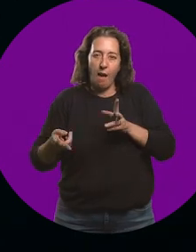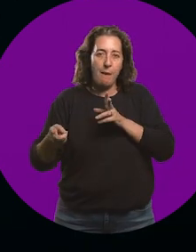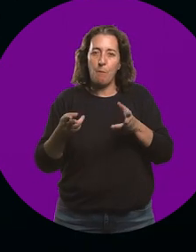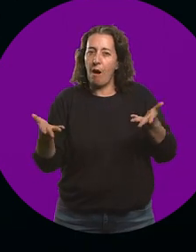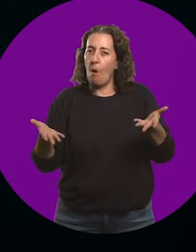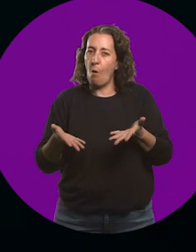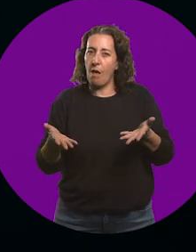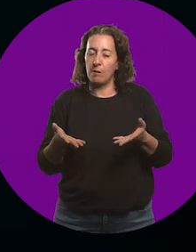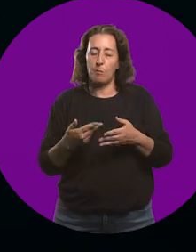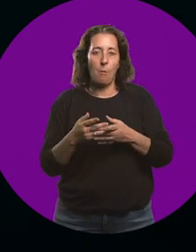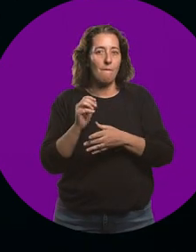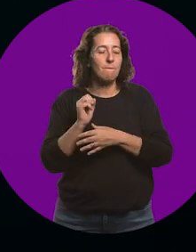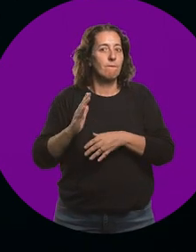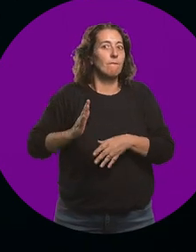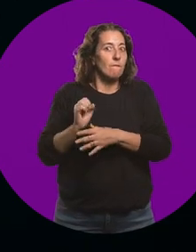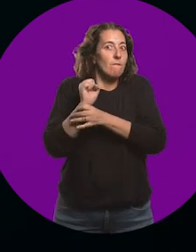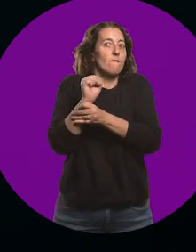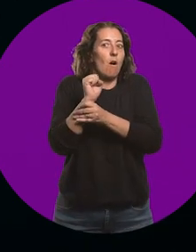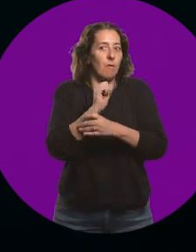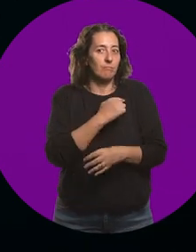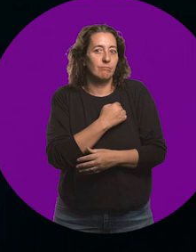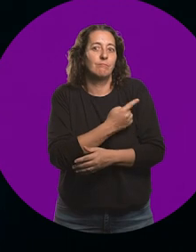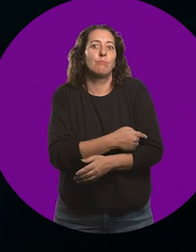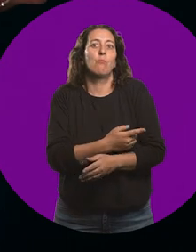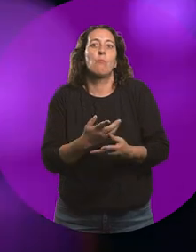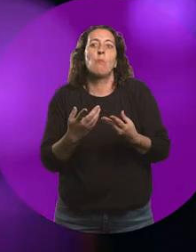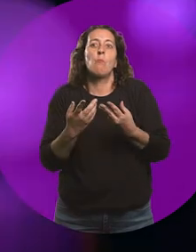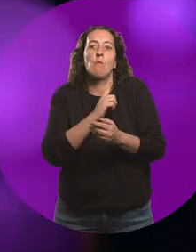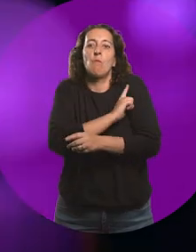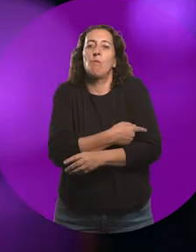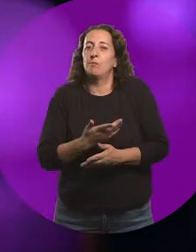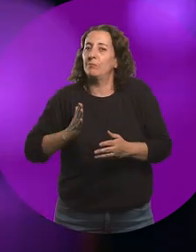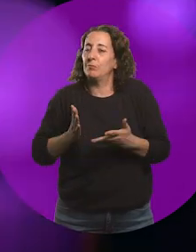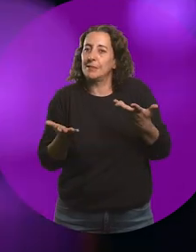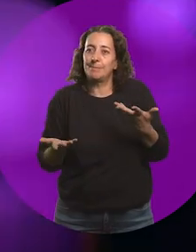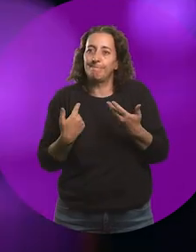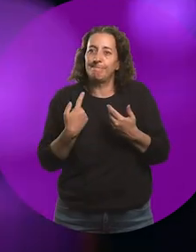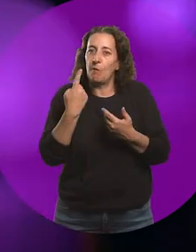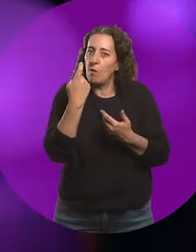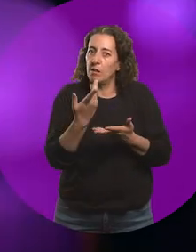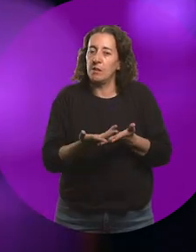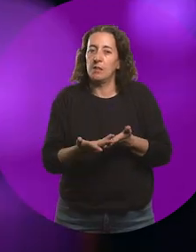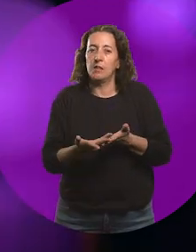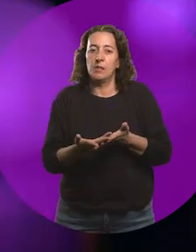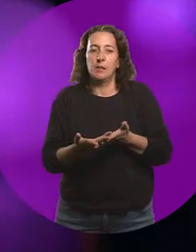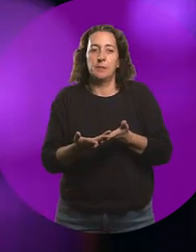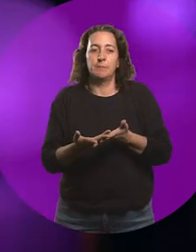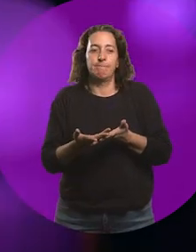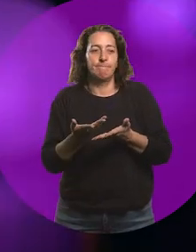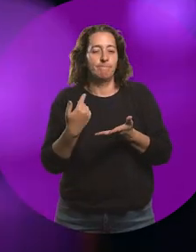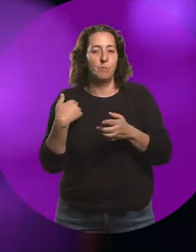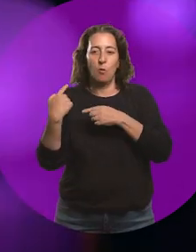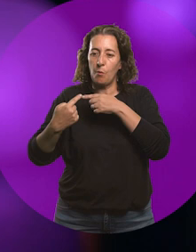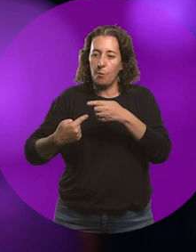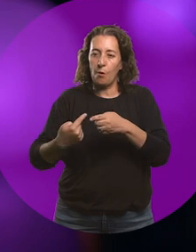esa palabra feminismo está tan de moda y es tan fuerte, ¿no? Por un lado, vengo de una